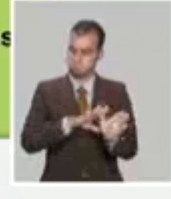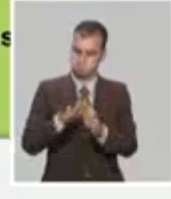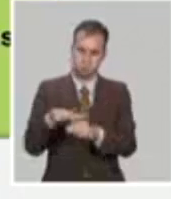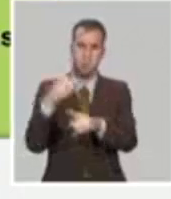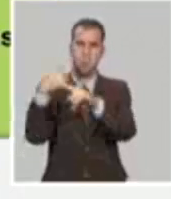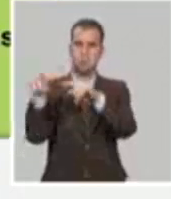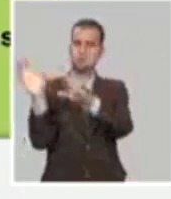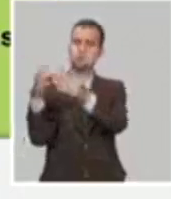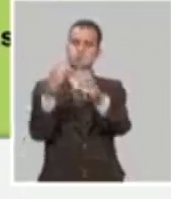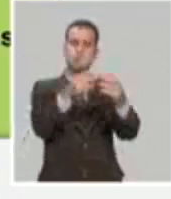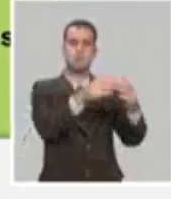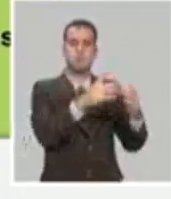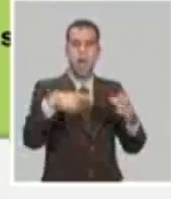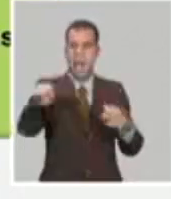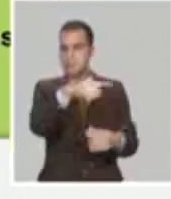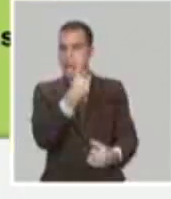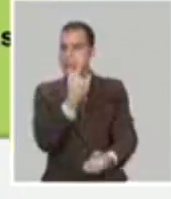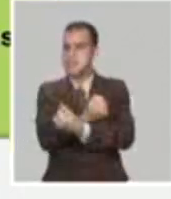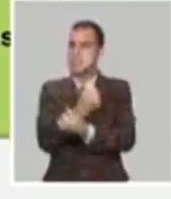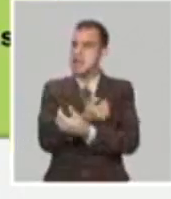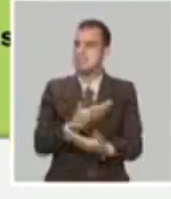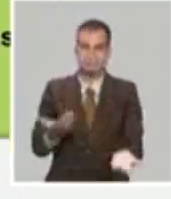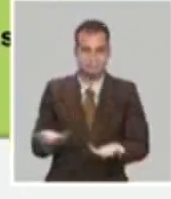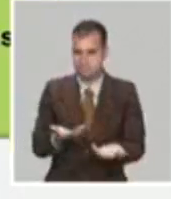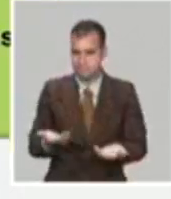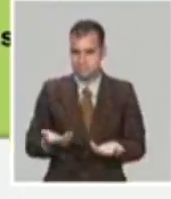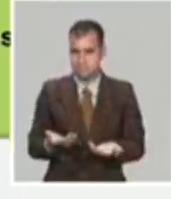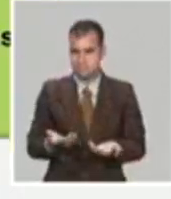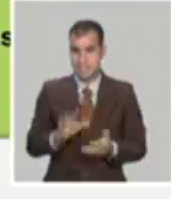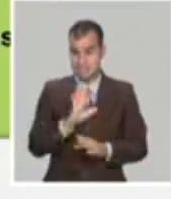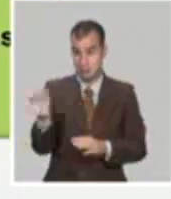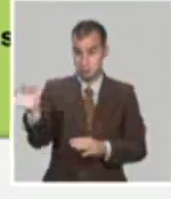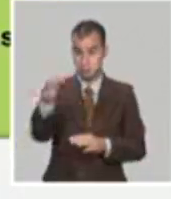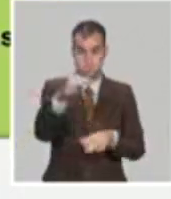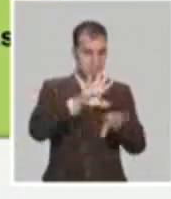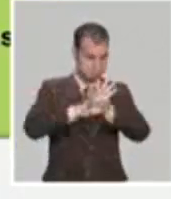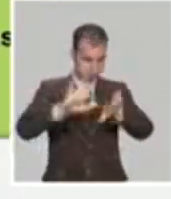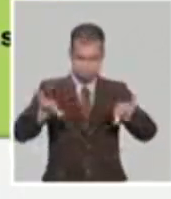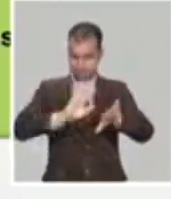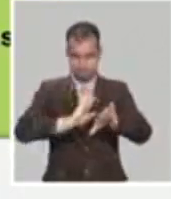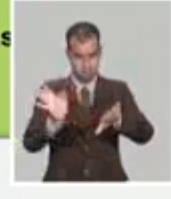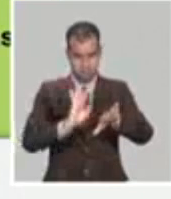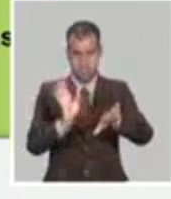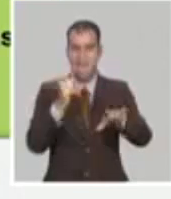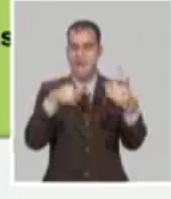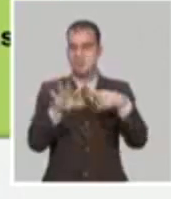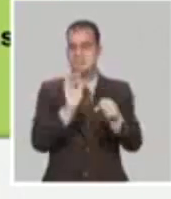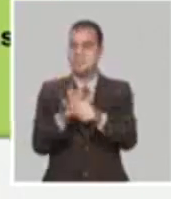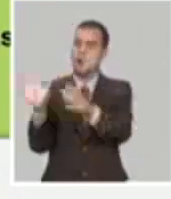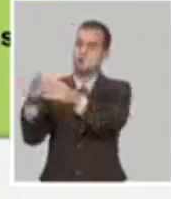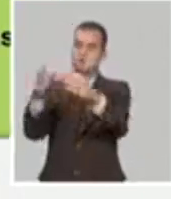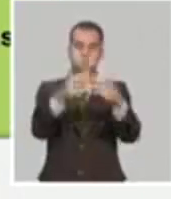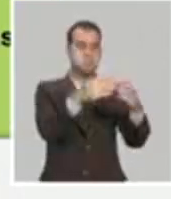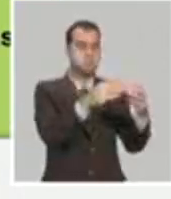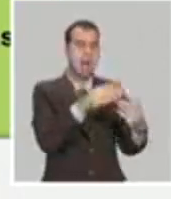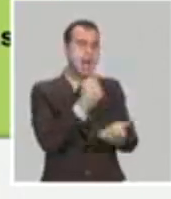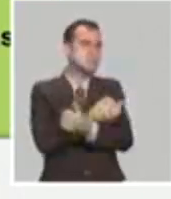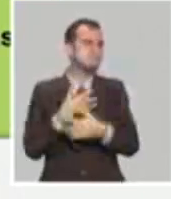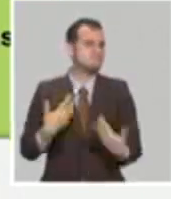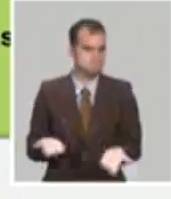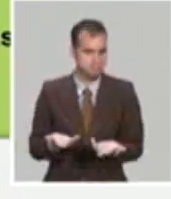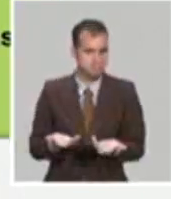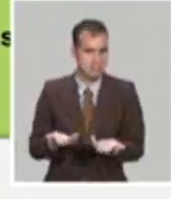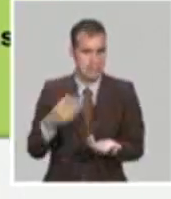de grupos de riesgo y territorios de riesgo, donde vamos a comenzar. Es decir, la correspondencia que hay del análisis que hemos